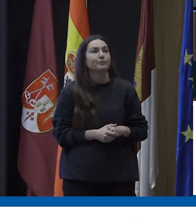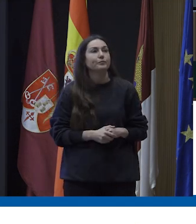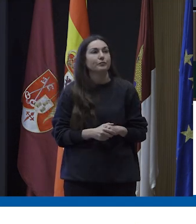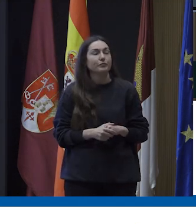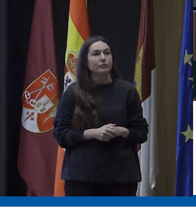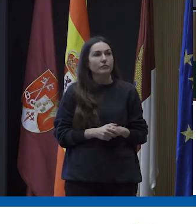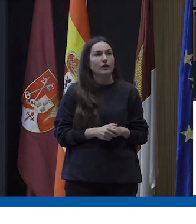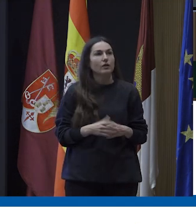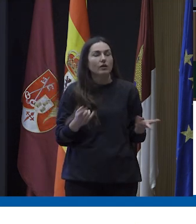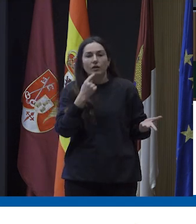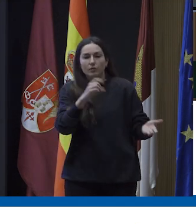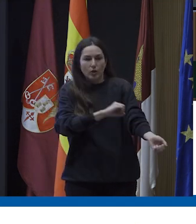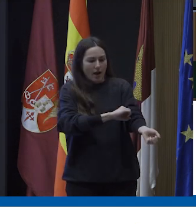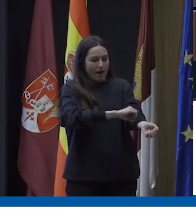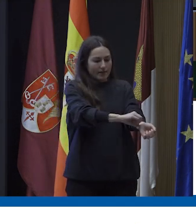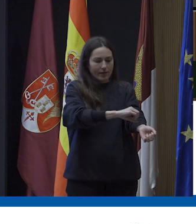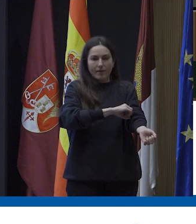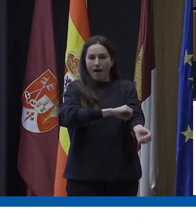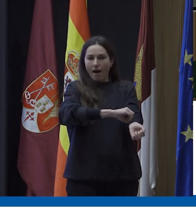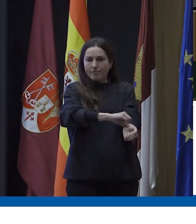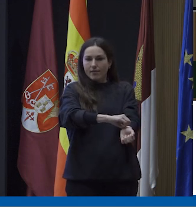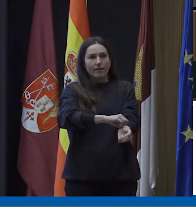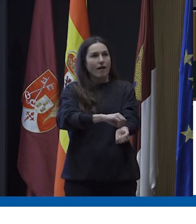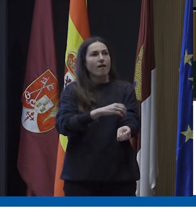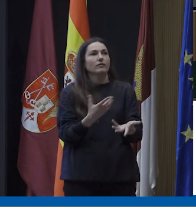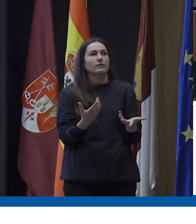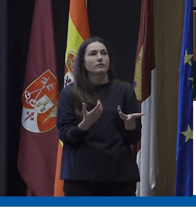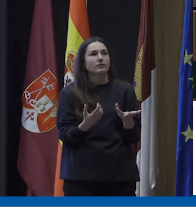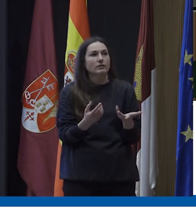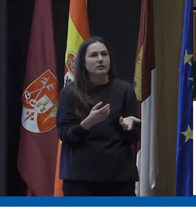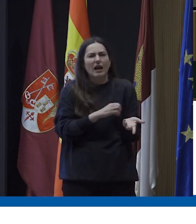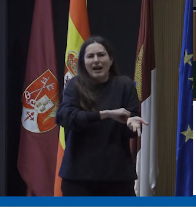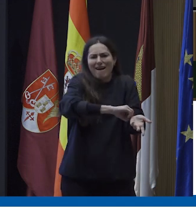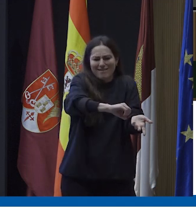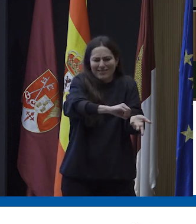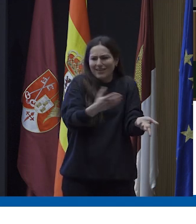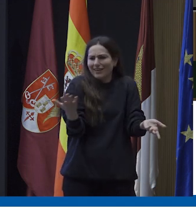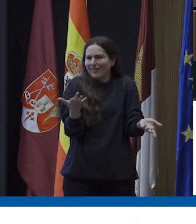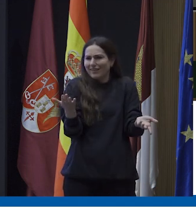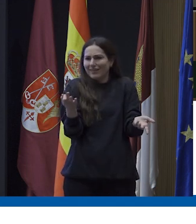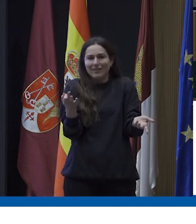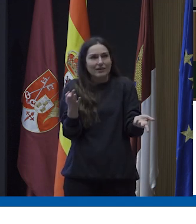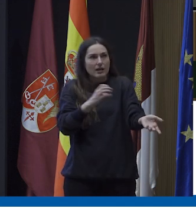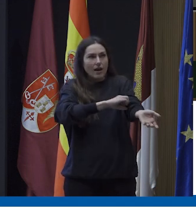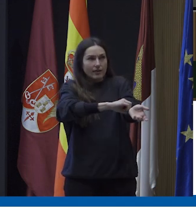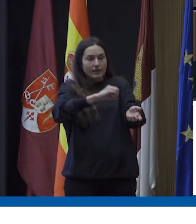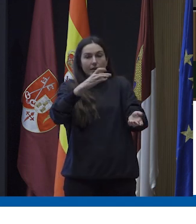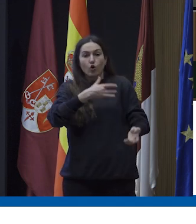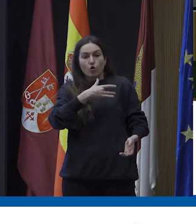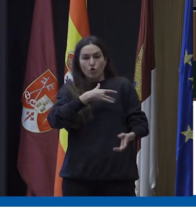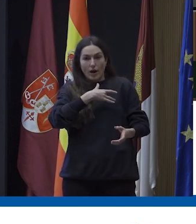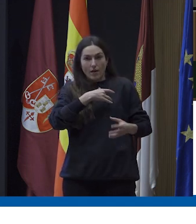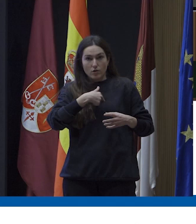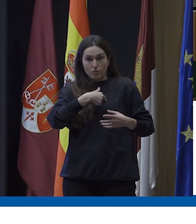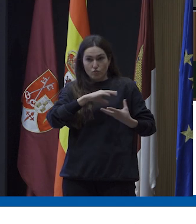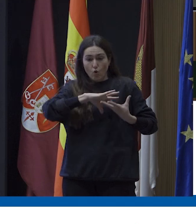Estamos hablando todo el rato de las arterias coronarias. Está bien que nos paremos a ver qué es eso de las arterias coronarias. El corazón es un músculo, es una